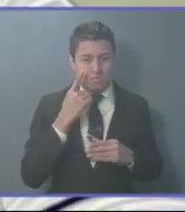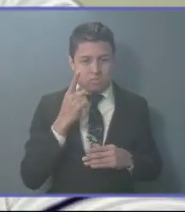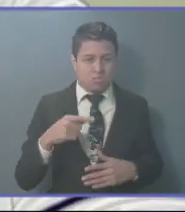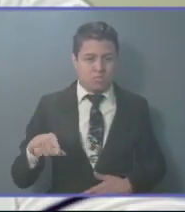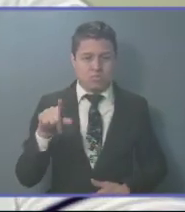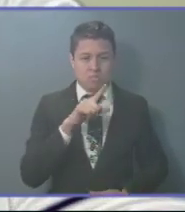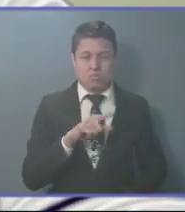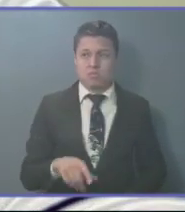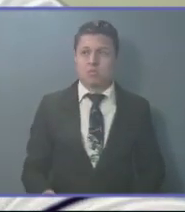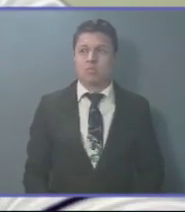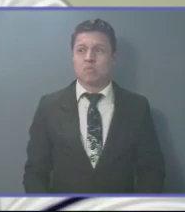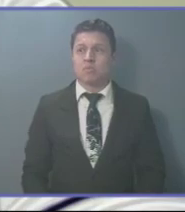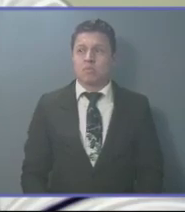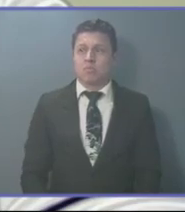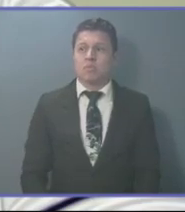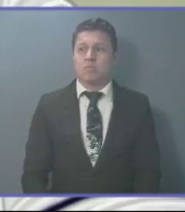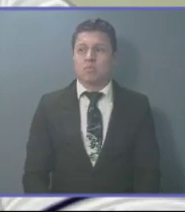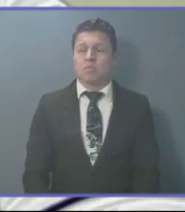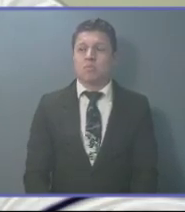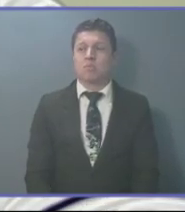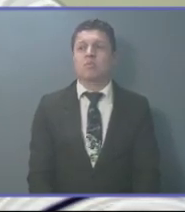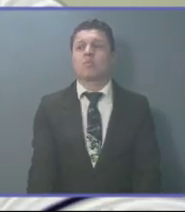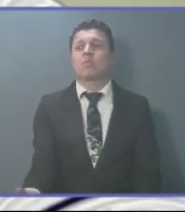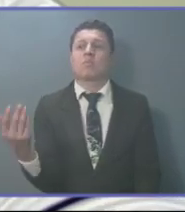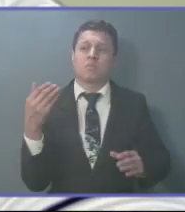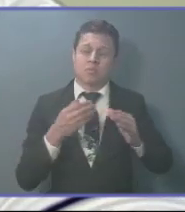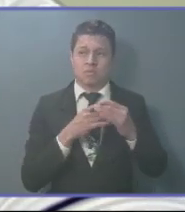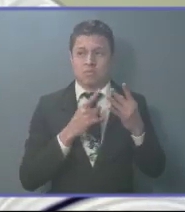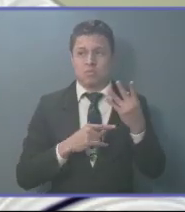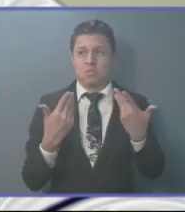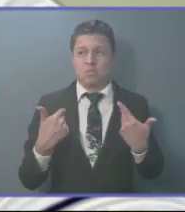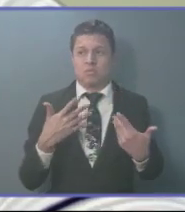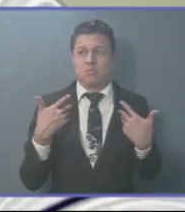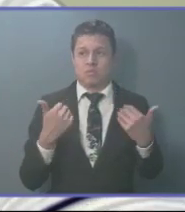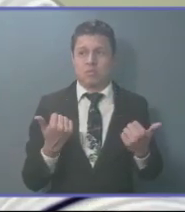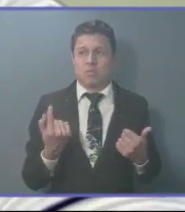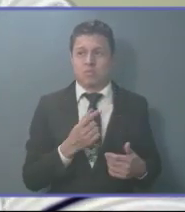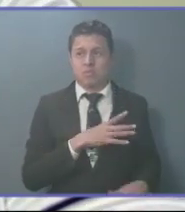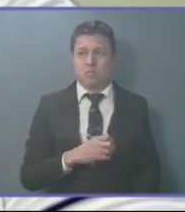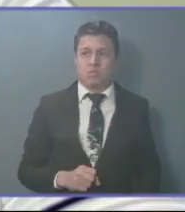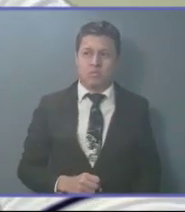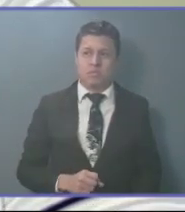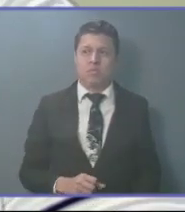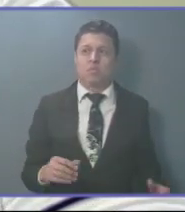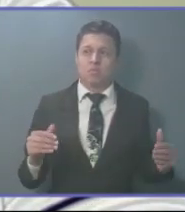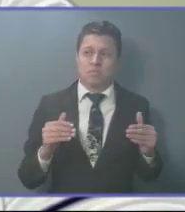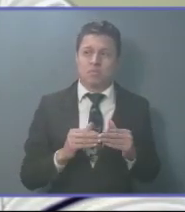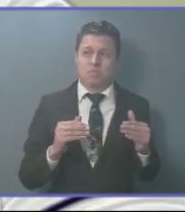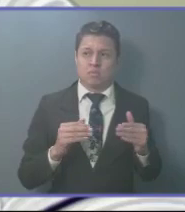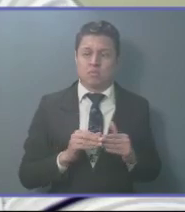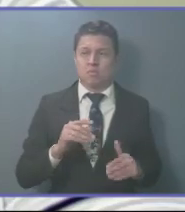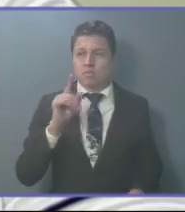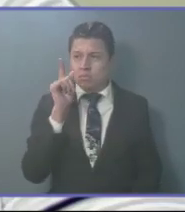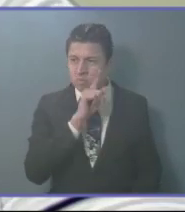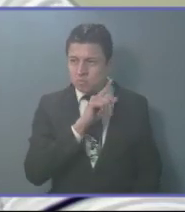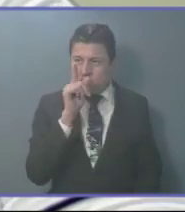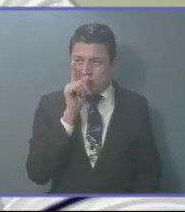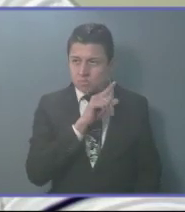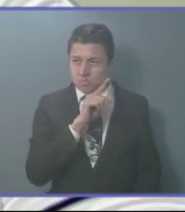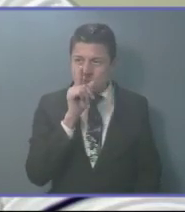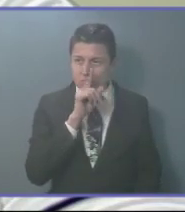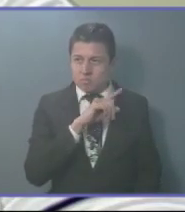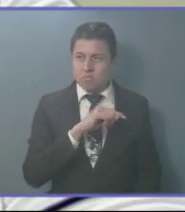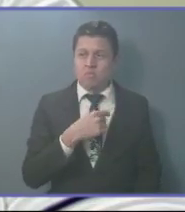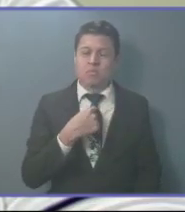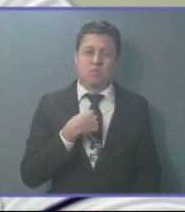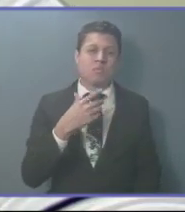ustedes, que se está violentando el derecho a la salud de los salvadoreños, y esto es también falso, porque yo